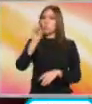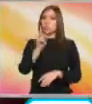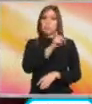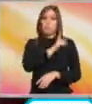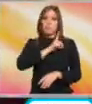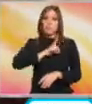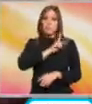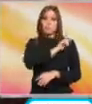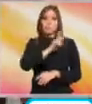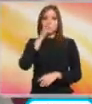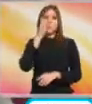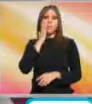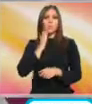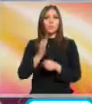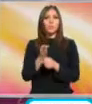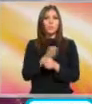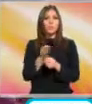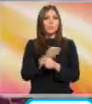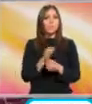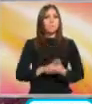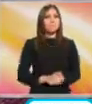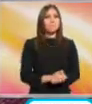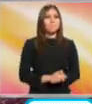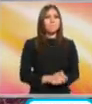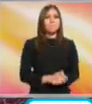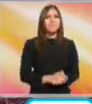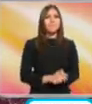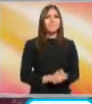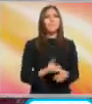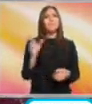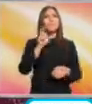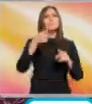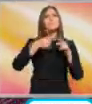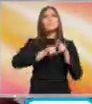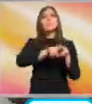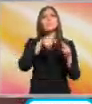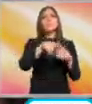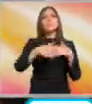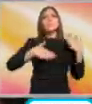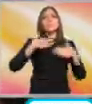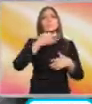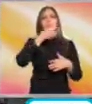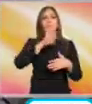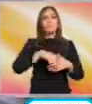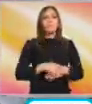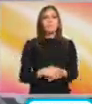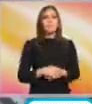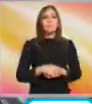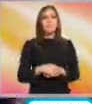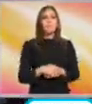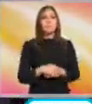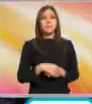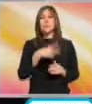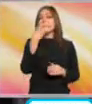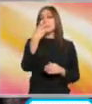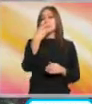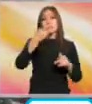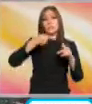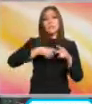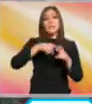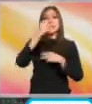morenitas. ¿Y de cuándo viene esta festividad? Bueno, pues esta festividad se remonta